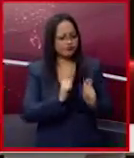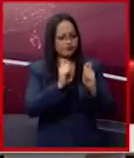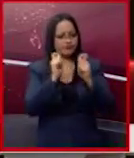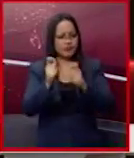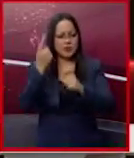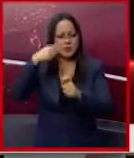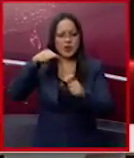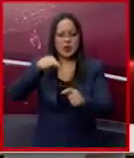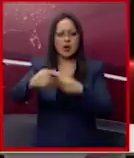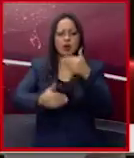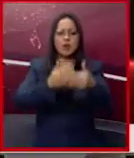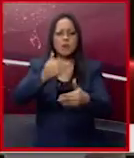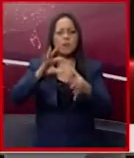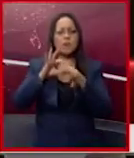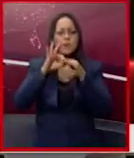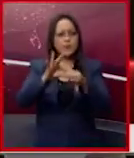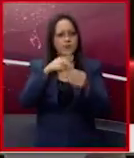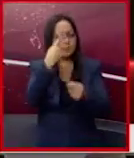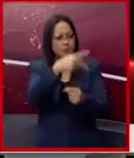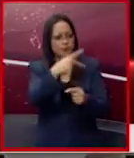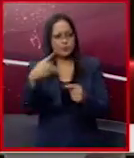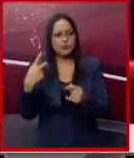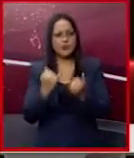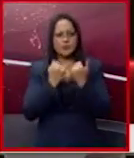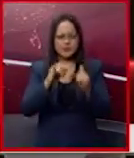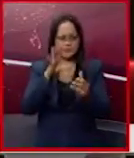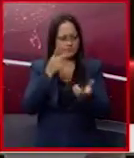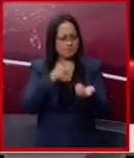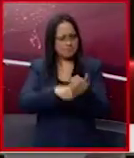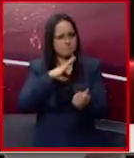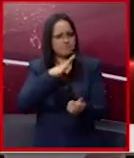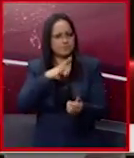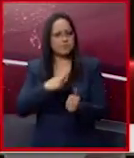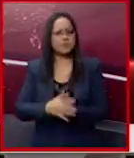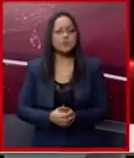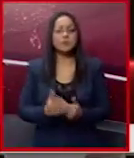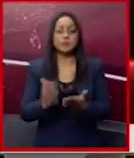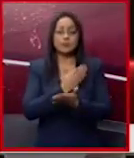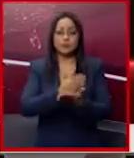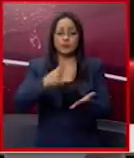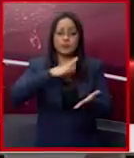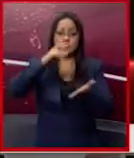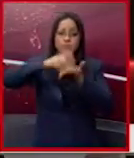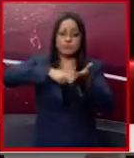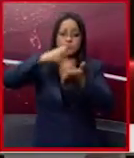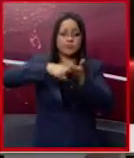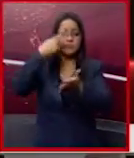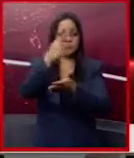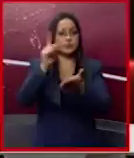Constitución les otorga autonomía. Además de reformar la Ley